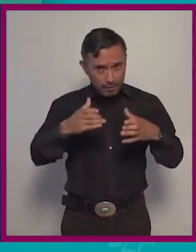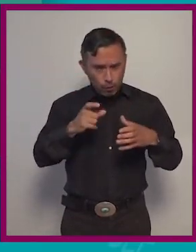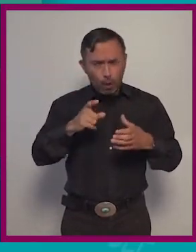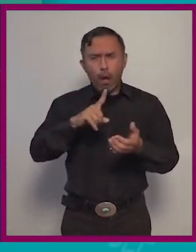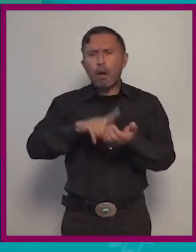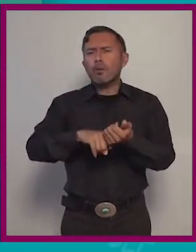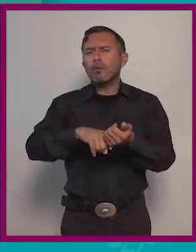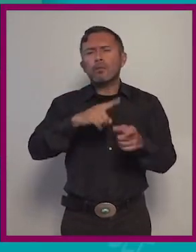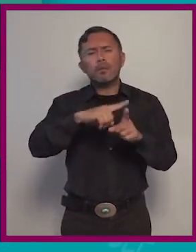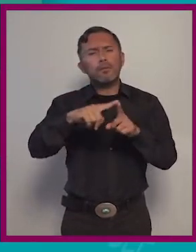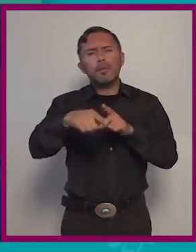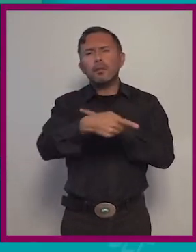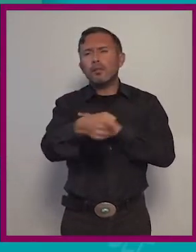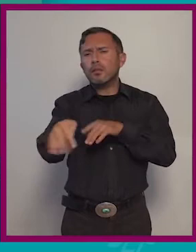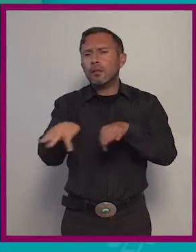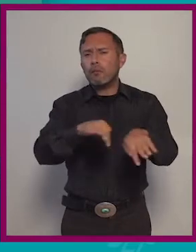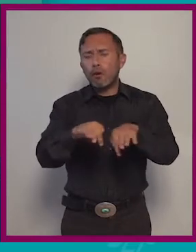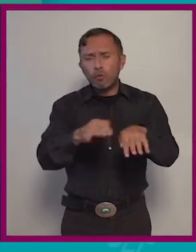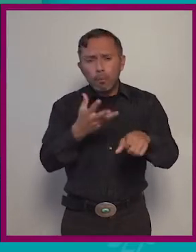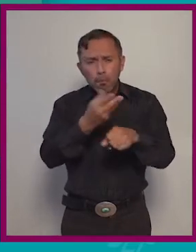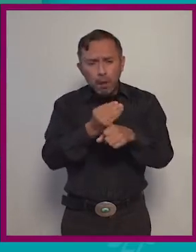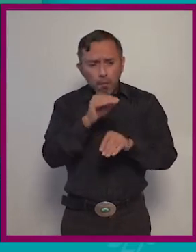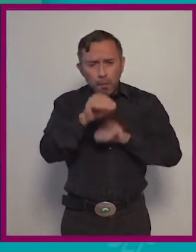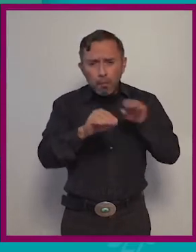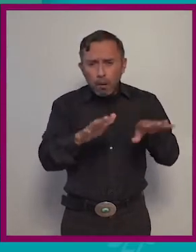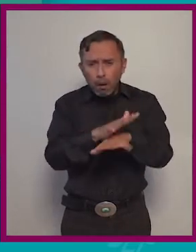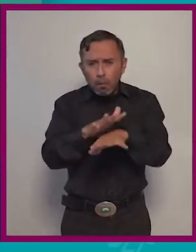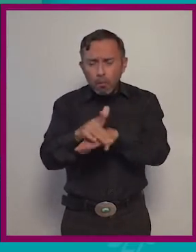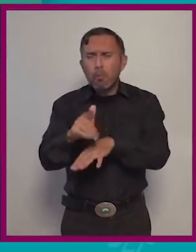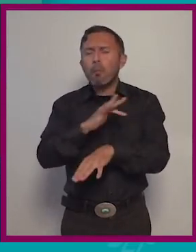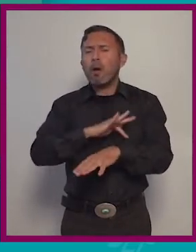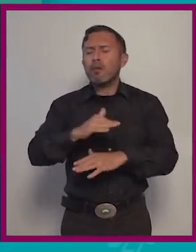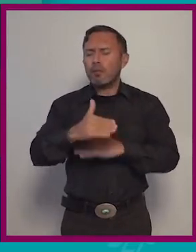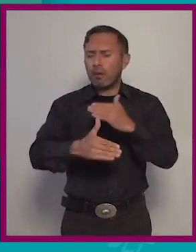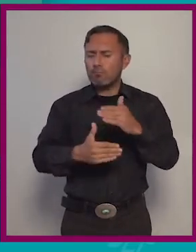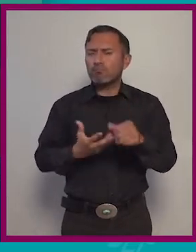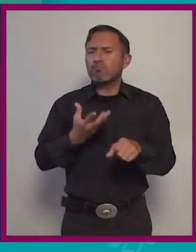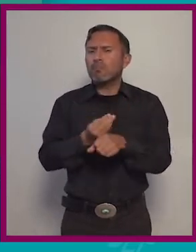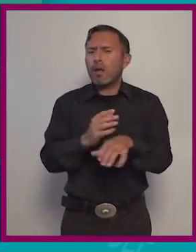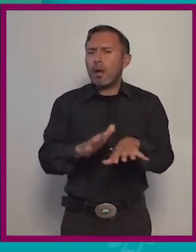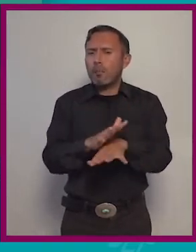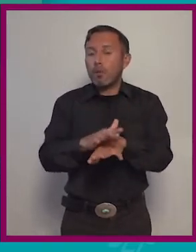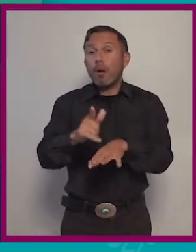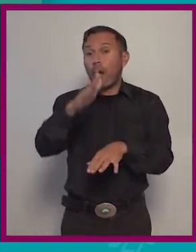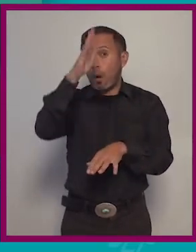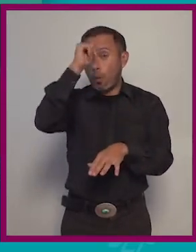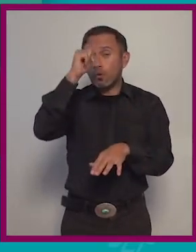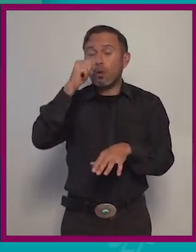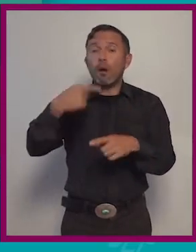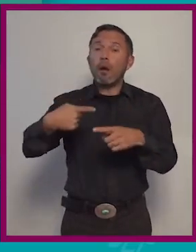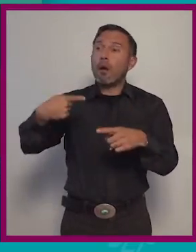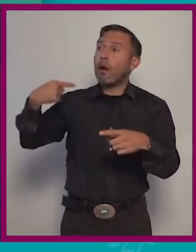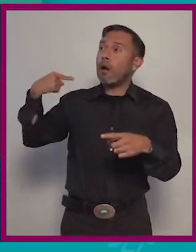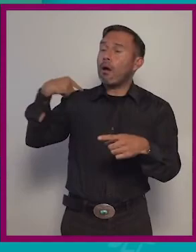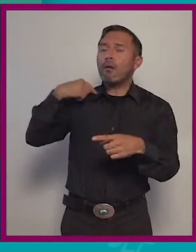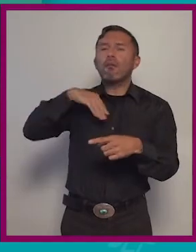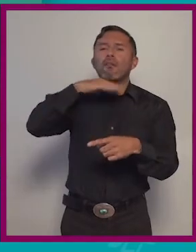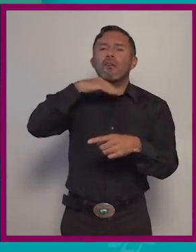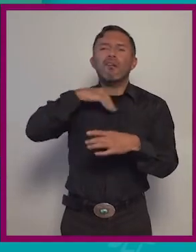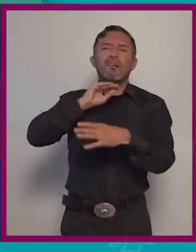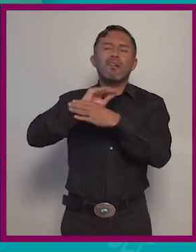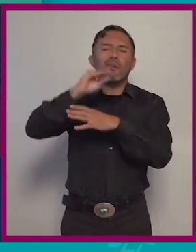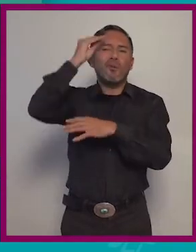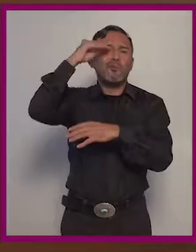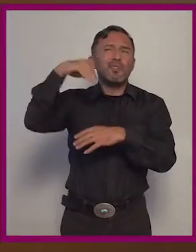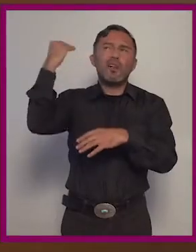los oficios que estén en sus manos lo pueden transformar, claro, sin olvidar sus raíces, ¿no? Y de dónde venimos.